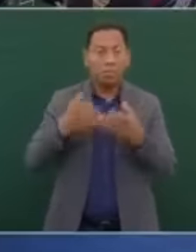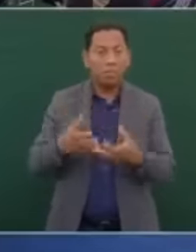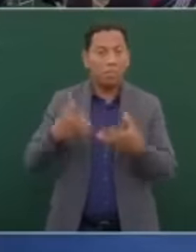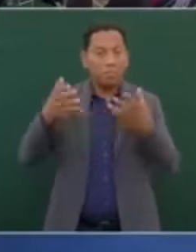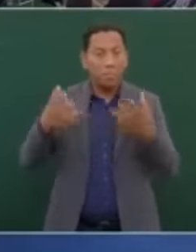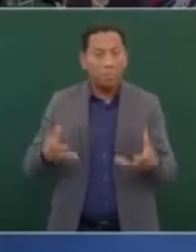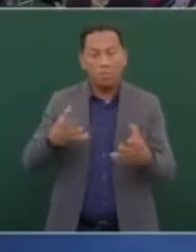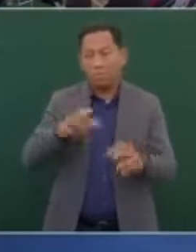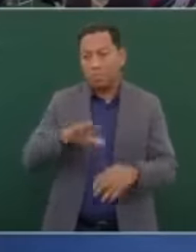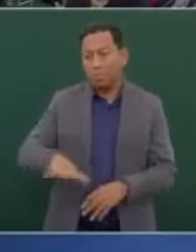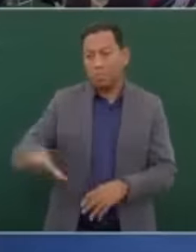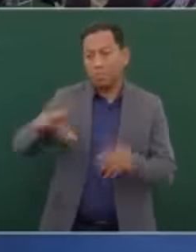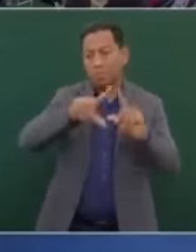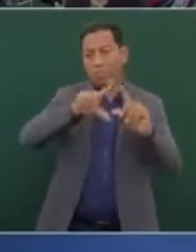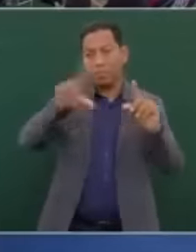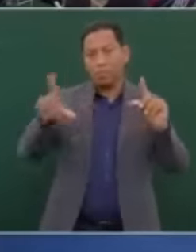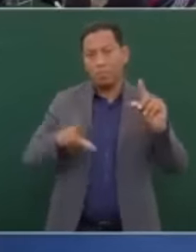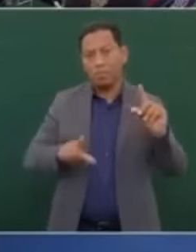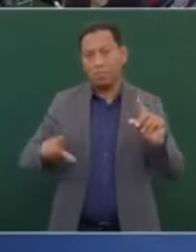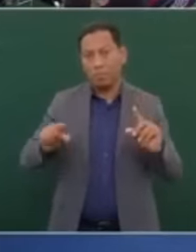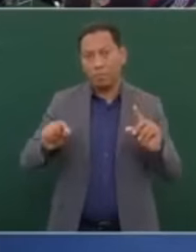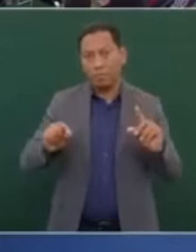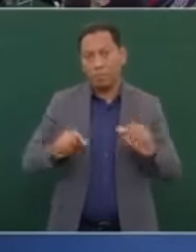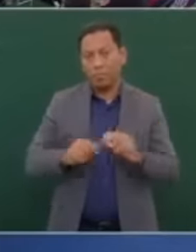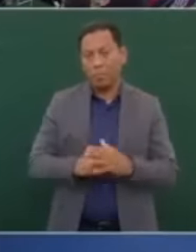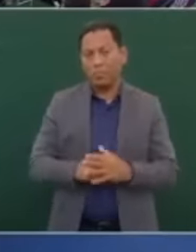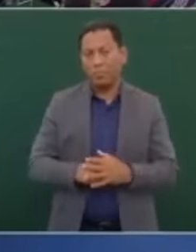del territorio nacional.